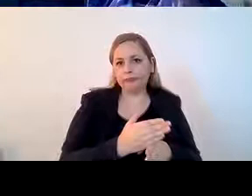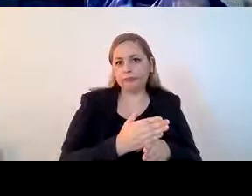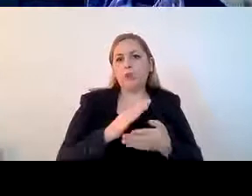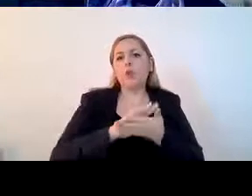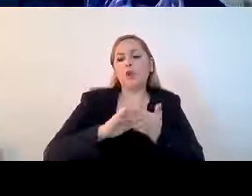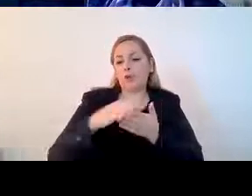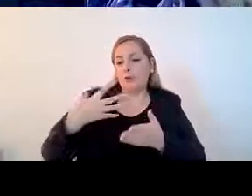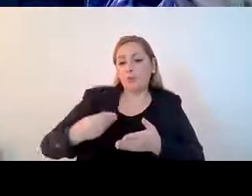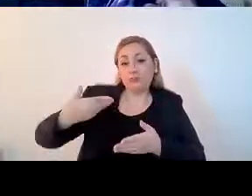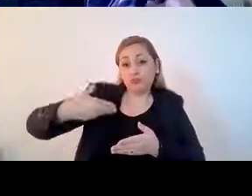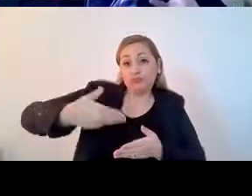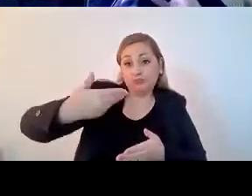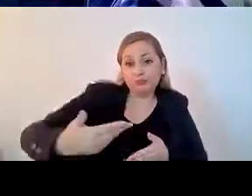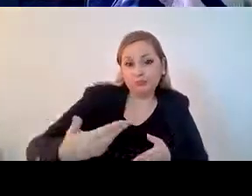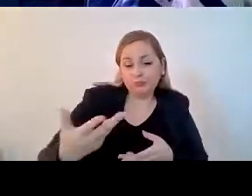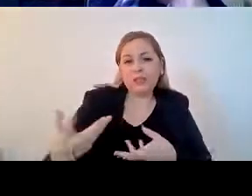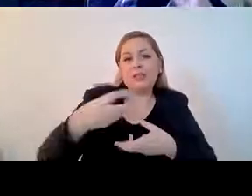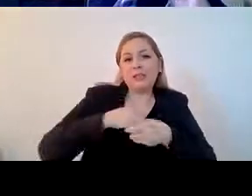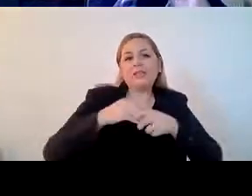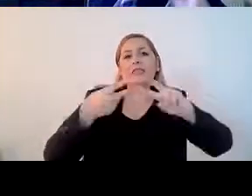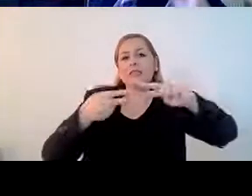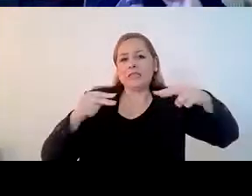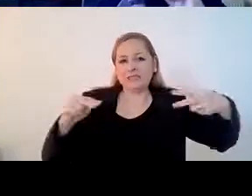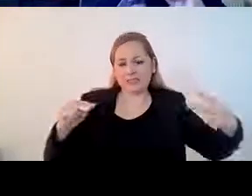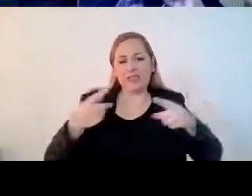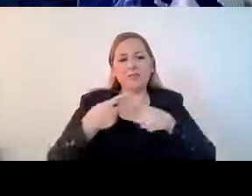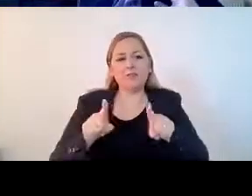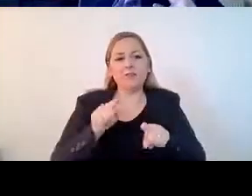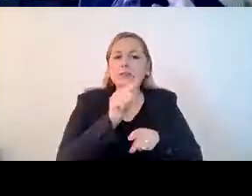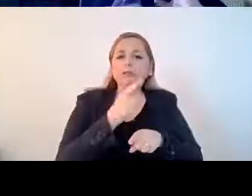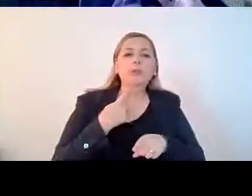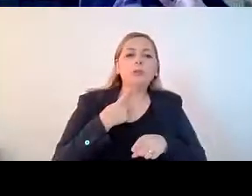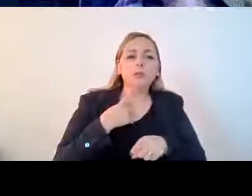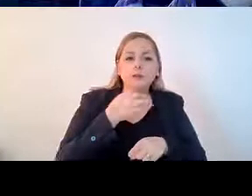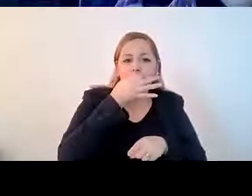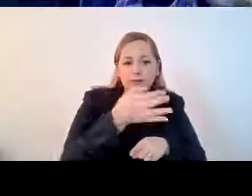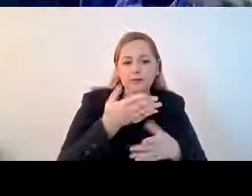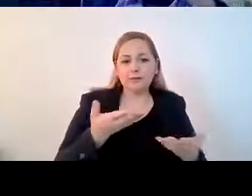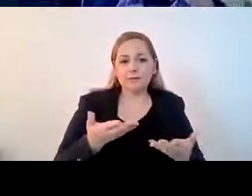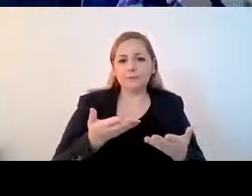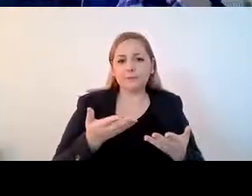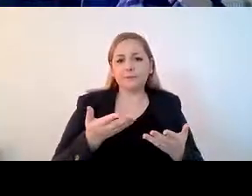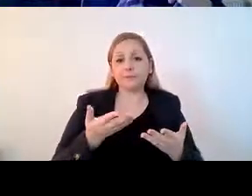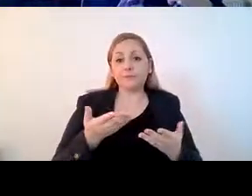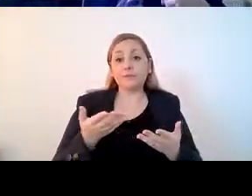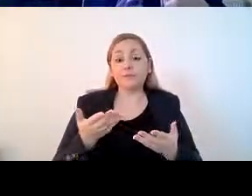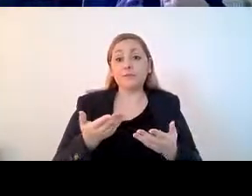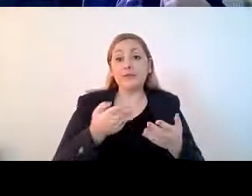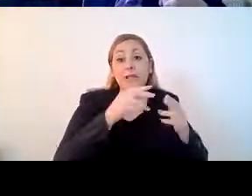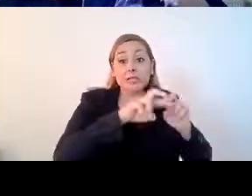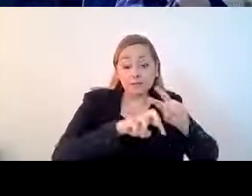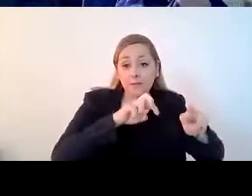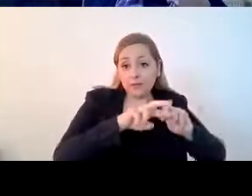que involucraría condiciones genéticas diferentes. Eso es lo interesante. Dado lo reciente de las investigaciones